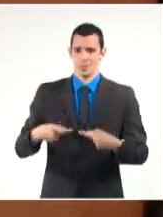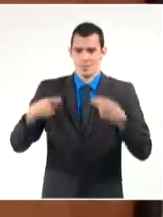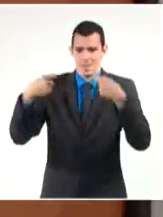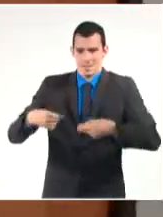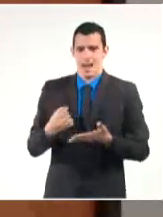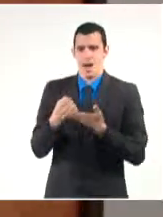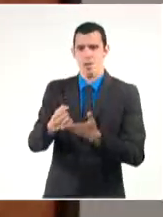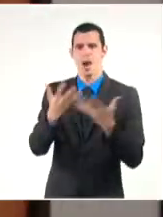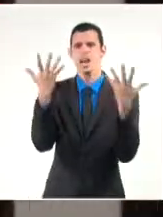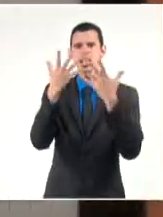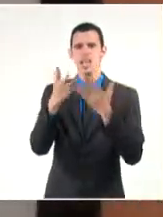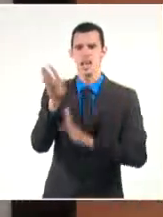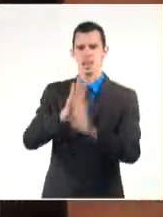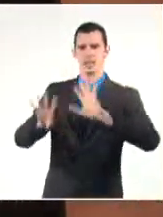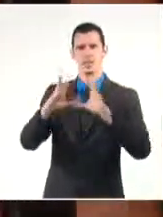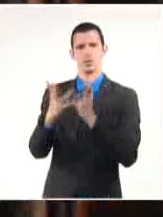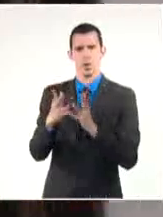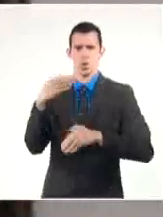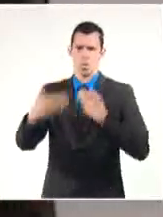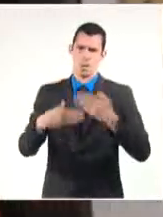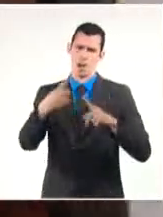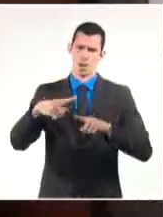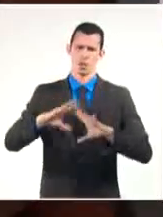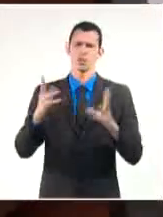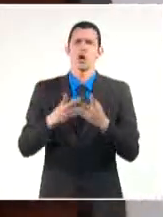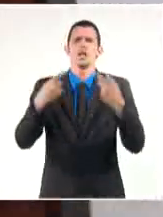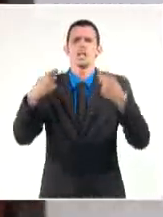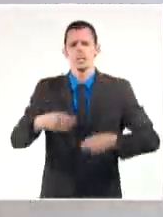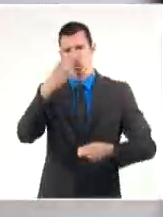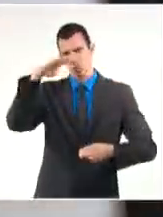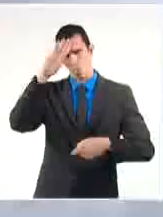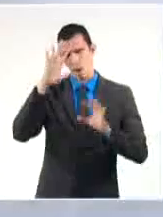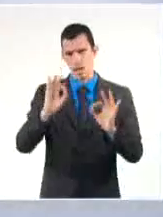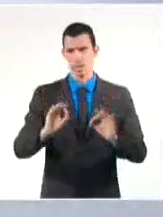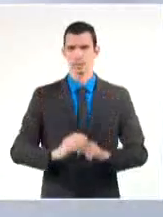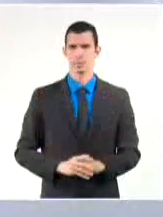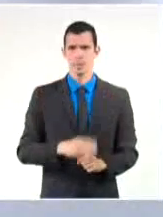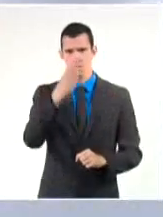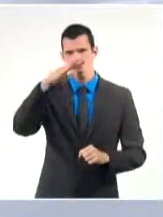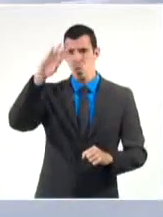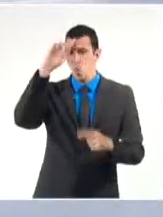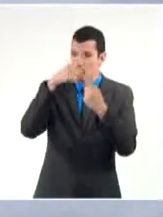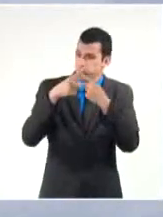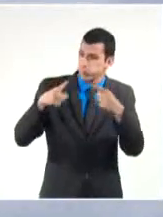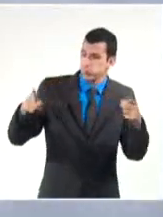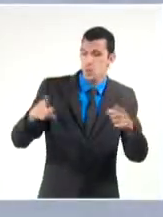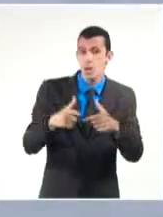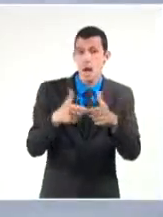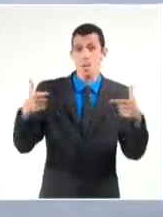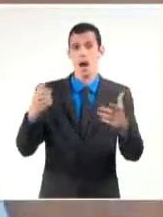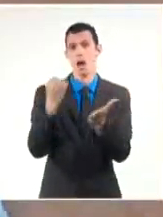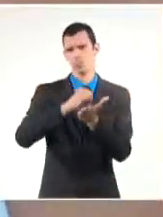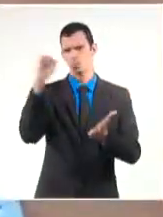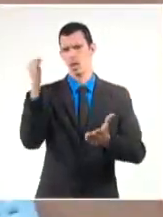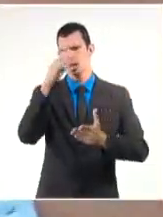convocado al sufragio en la isla caribeña que ha formado en salud el mayor potencial científico